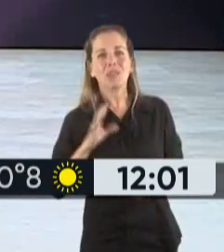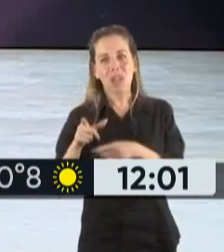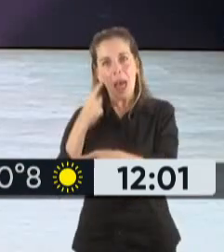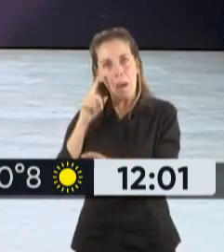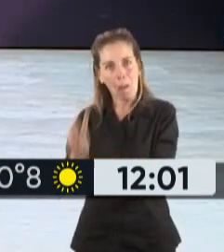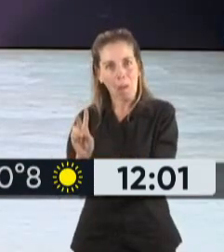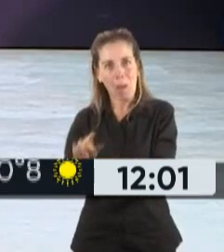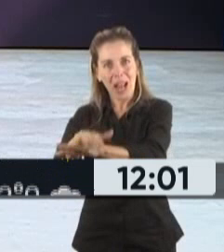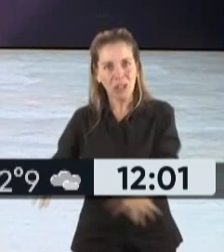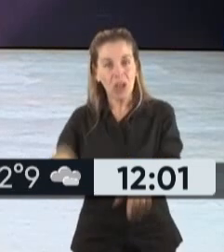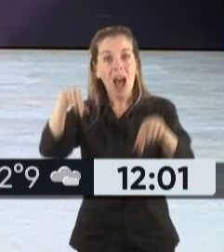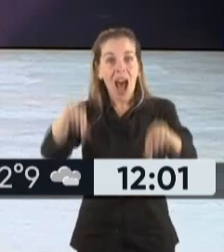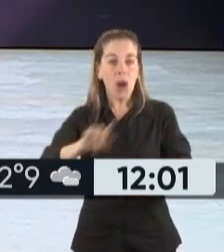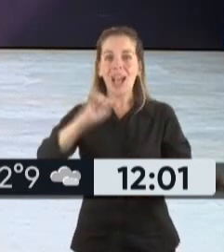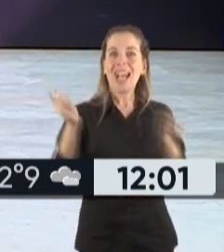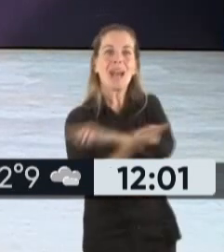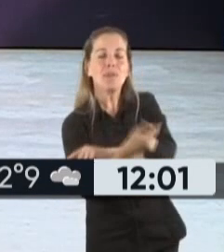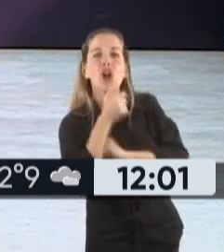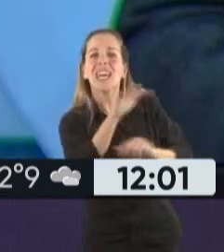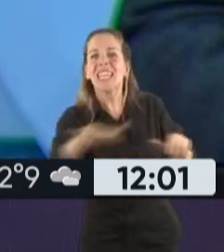veo el río Miranda y es casi un hilo de agua.